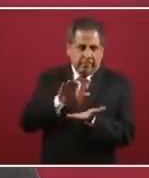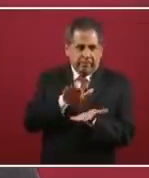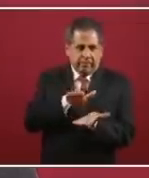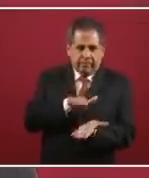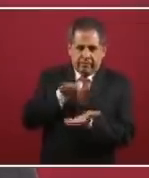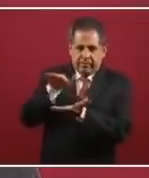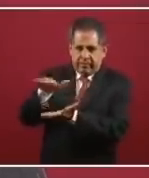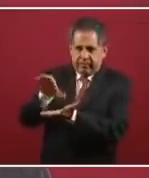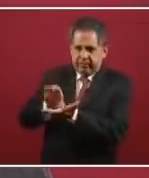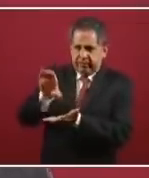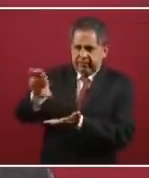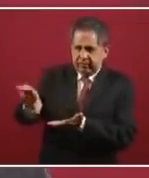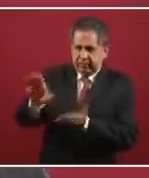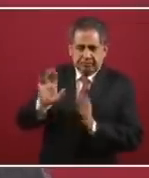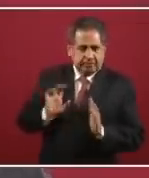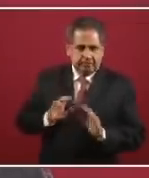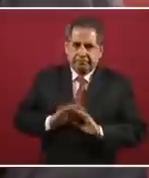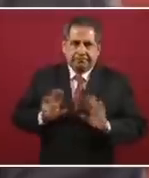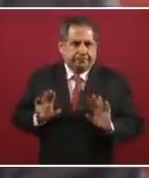presupuesto.